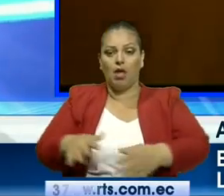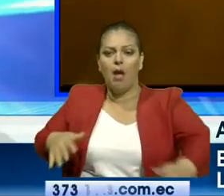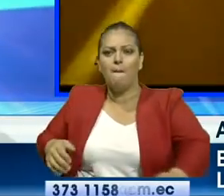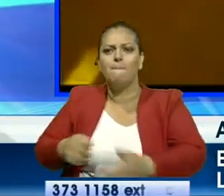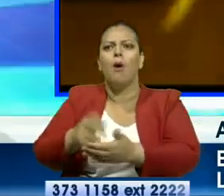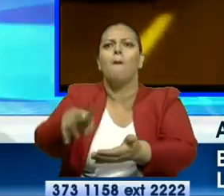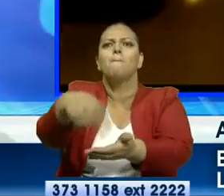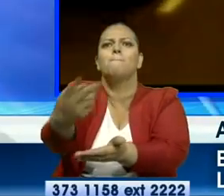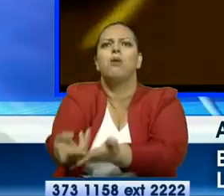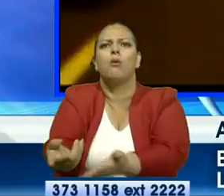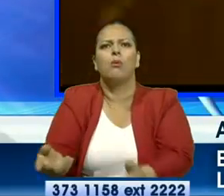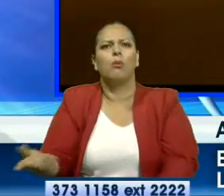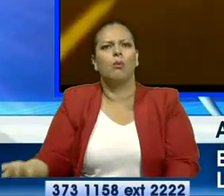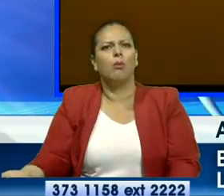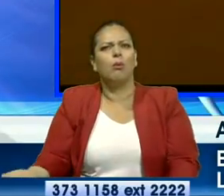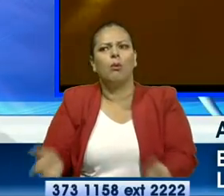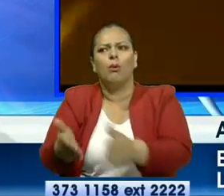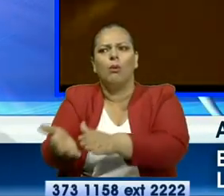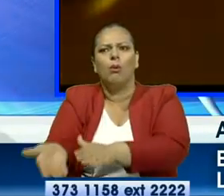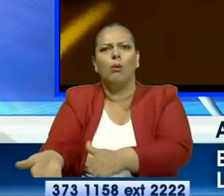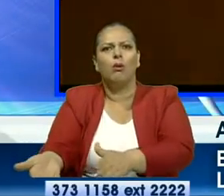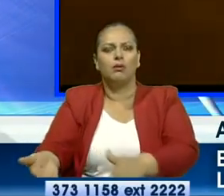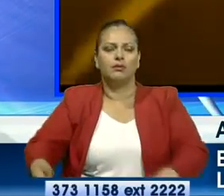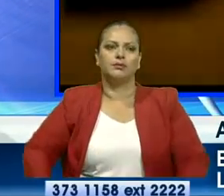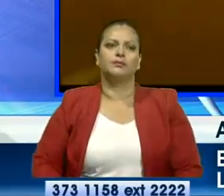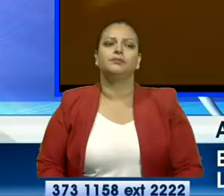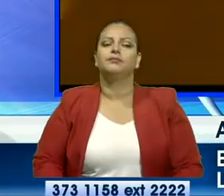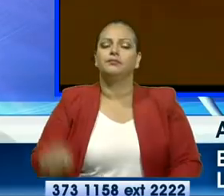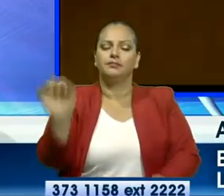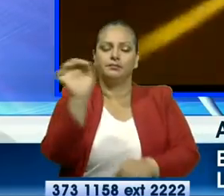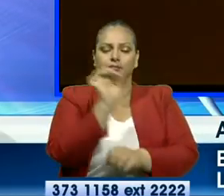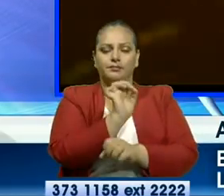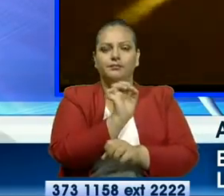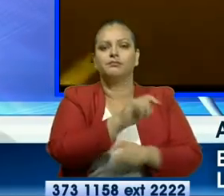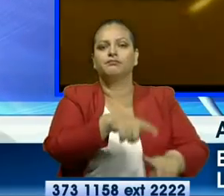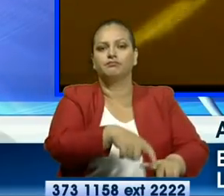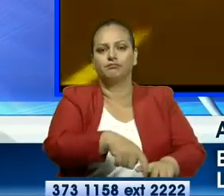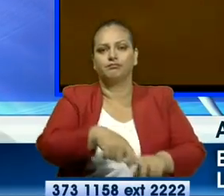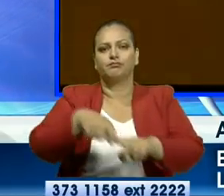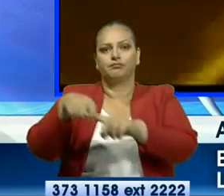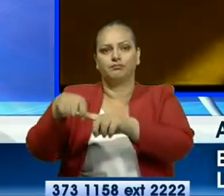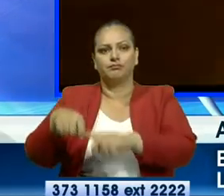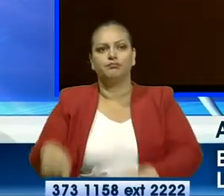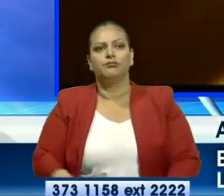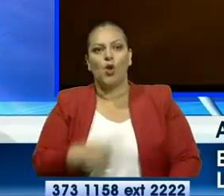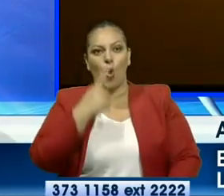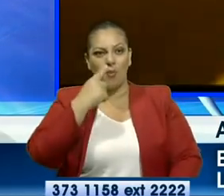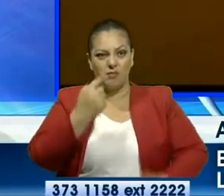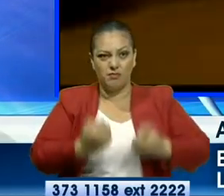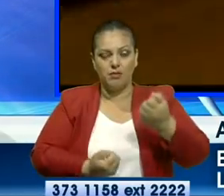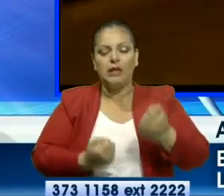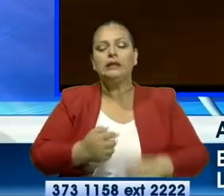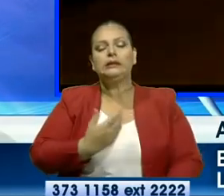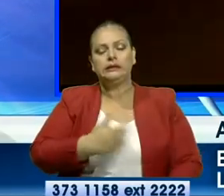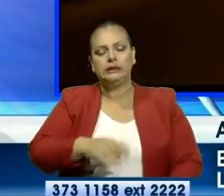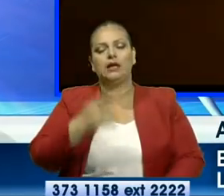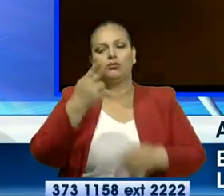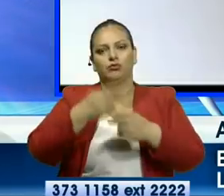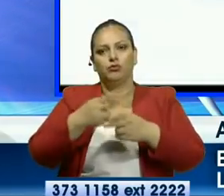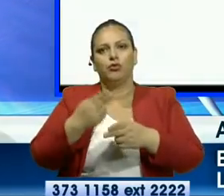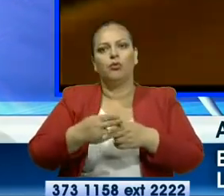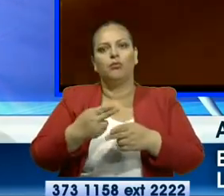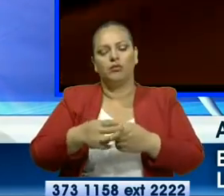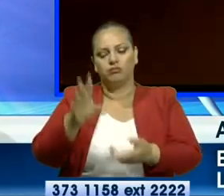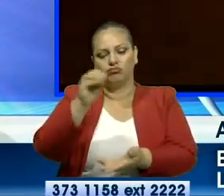¿verdad?, ha sido retenido, sí. Ya está identificado el responsable. Y por otro lado, se van a tomar